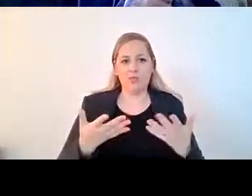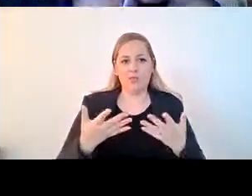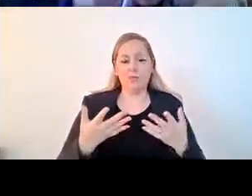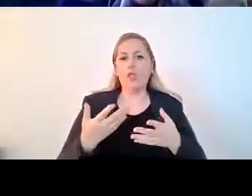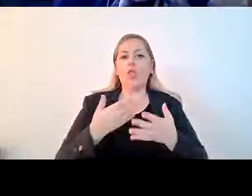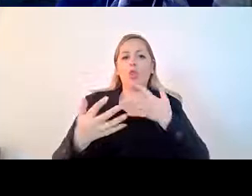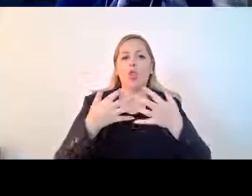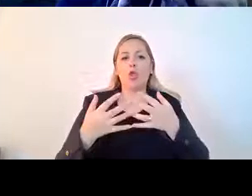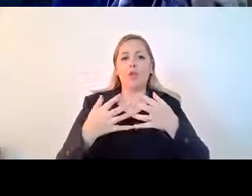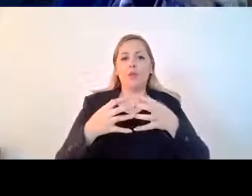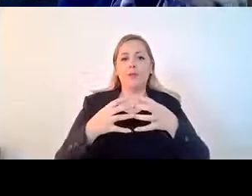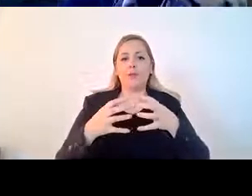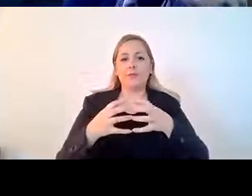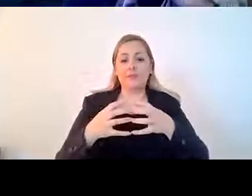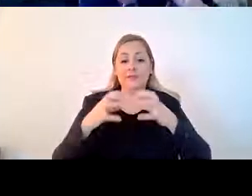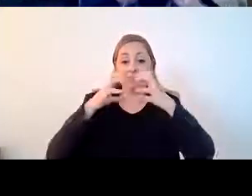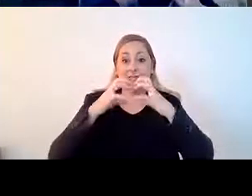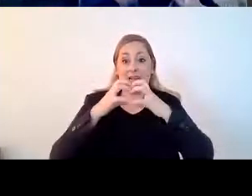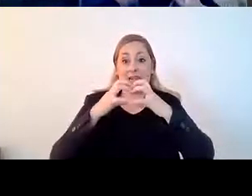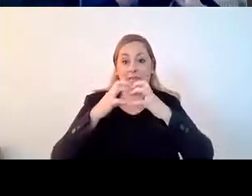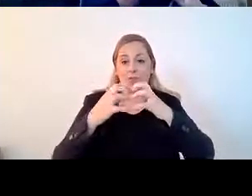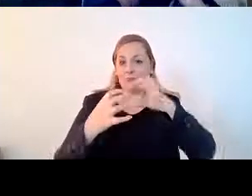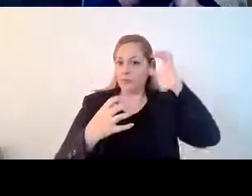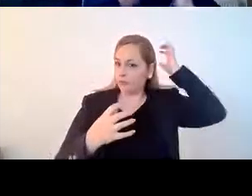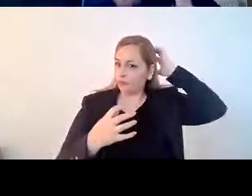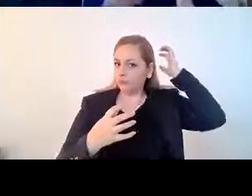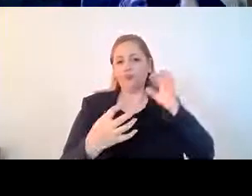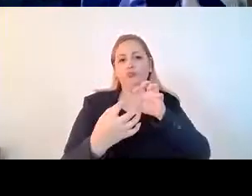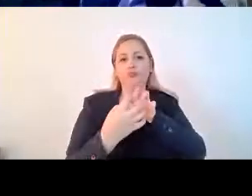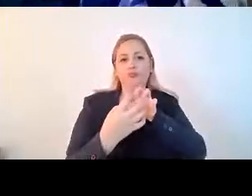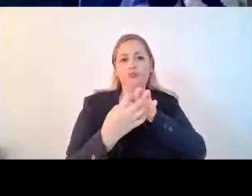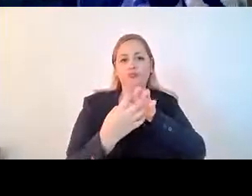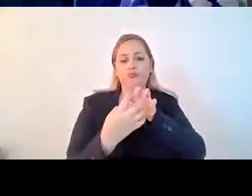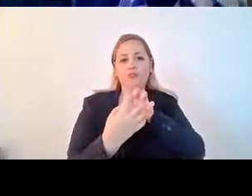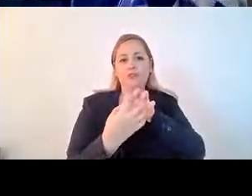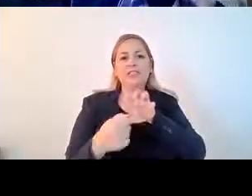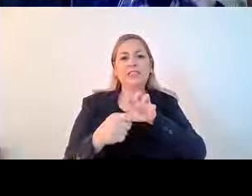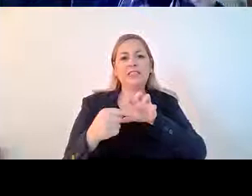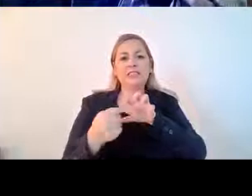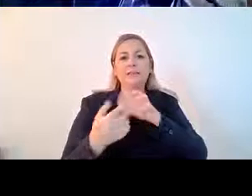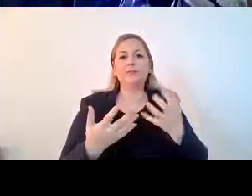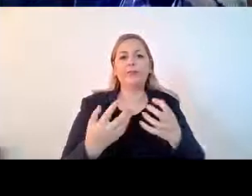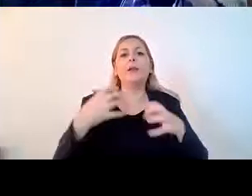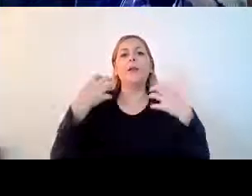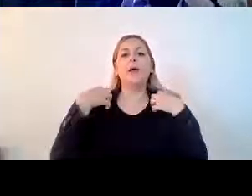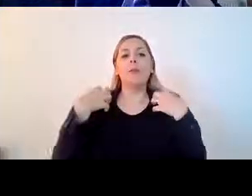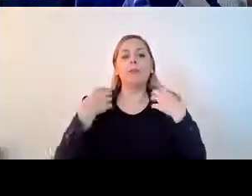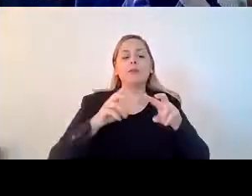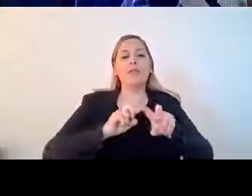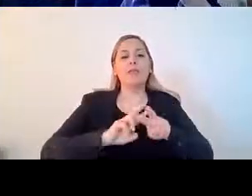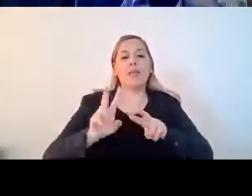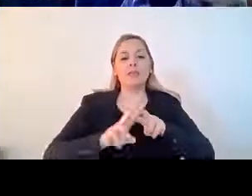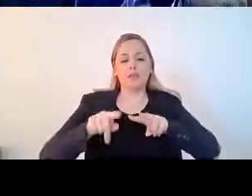localizarían detrás de nuestra frente, en la zona frontal cerebral. Es la zona que se va a encargar de hacer funcionar las